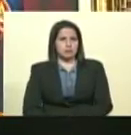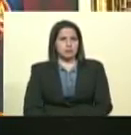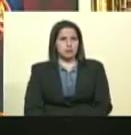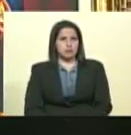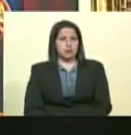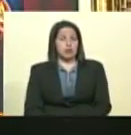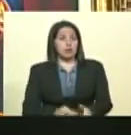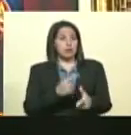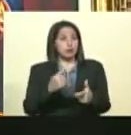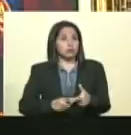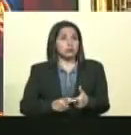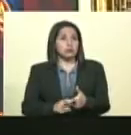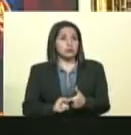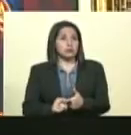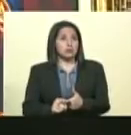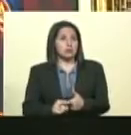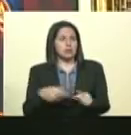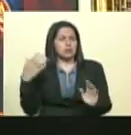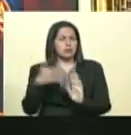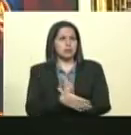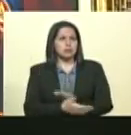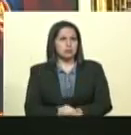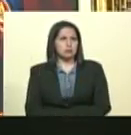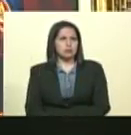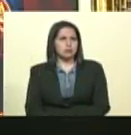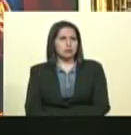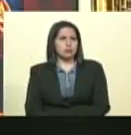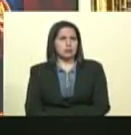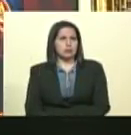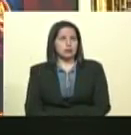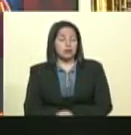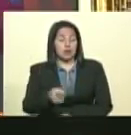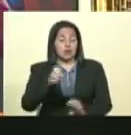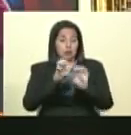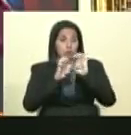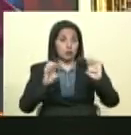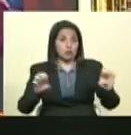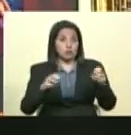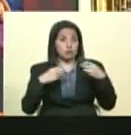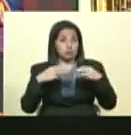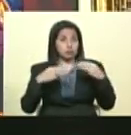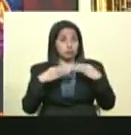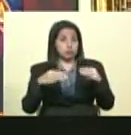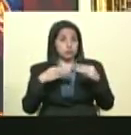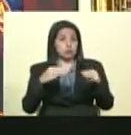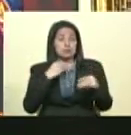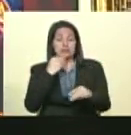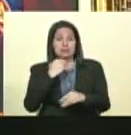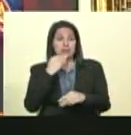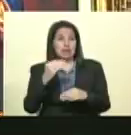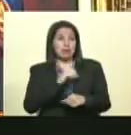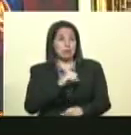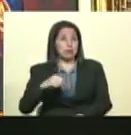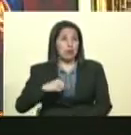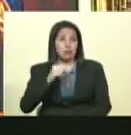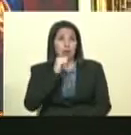Entonces, ¿qué sucedió? La mayoría de la educación, la pública estaba semi-privatizada y era